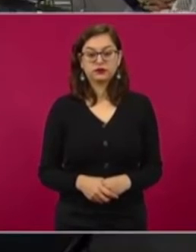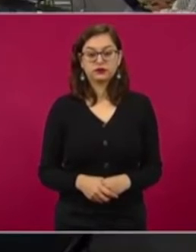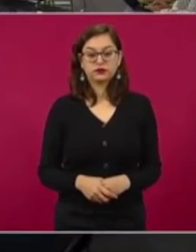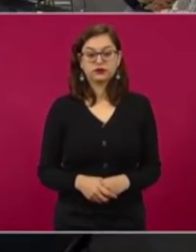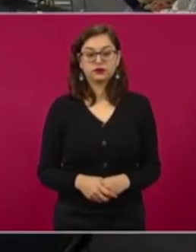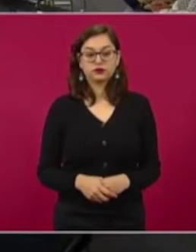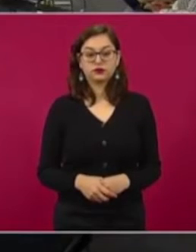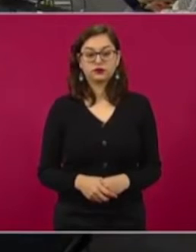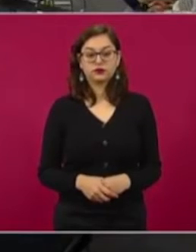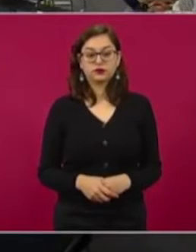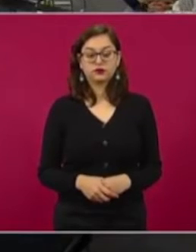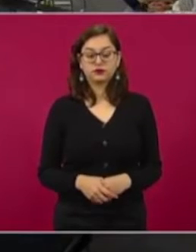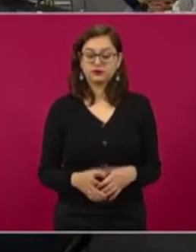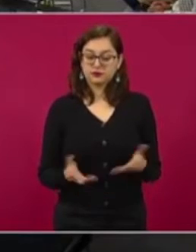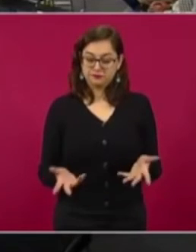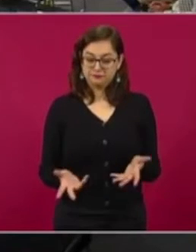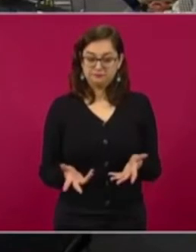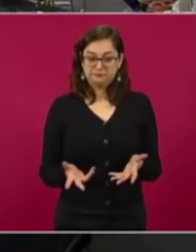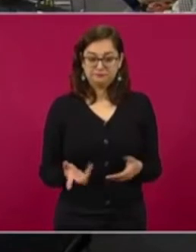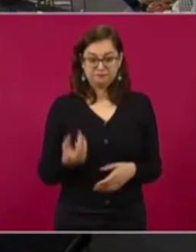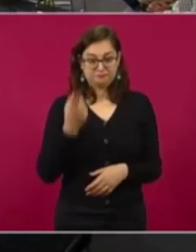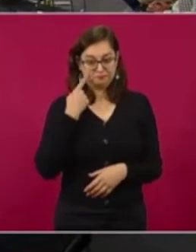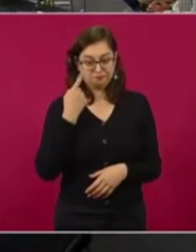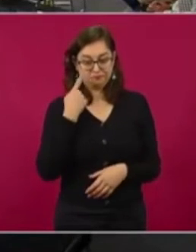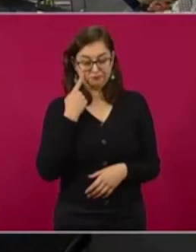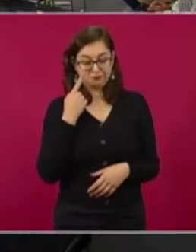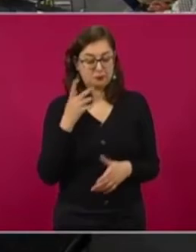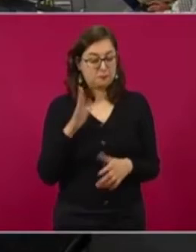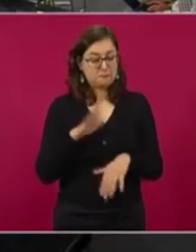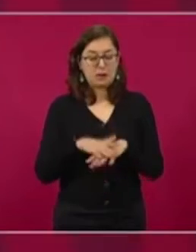son los fondos de inversión,